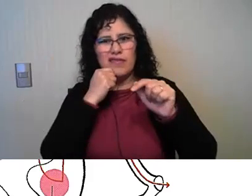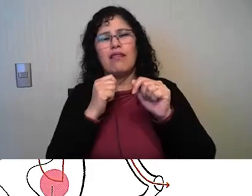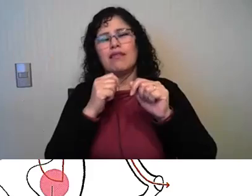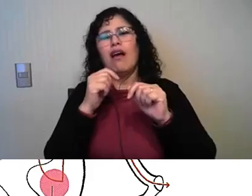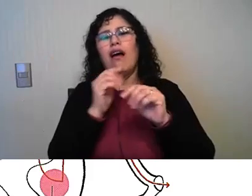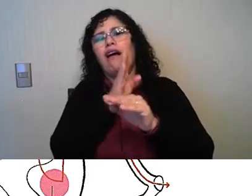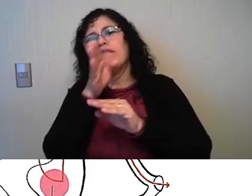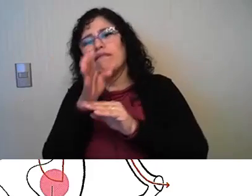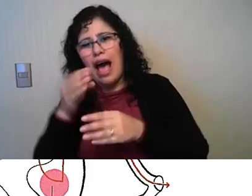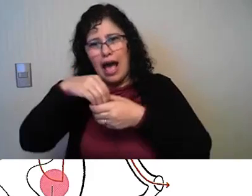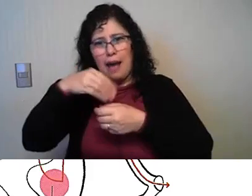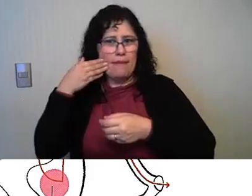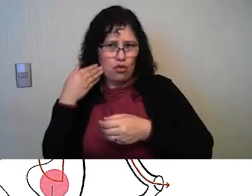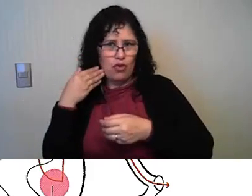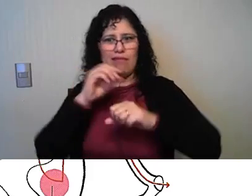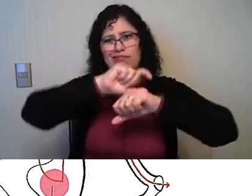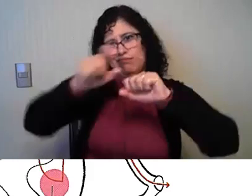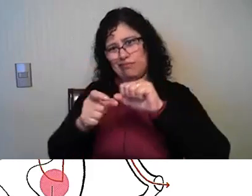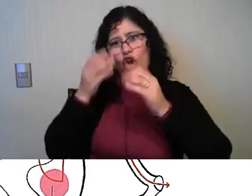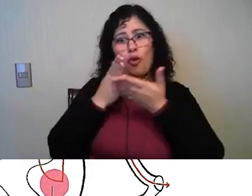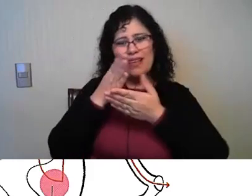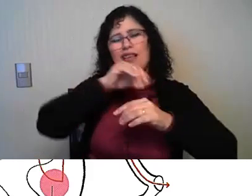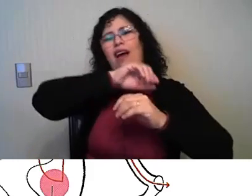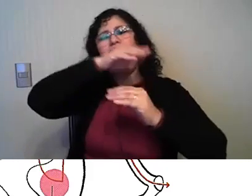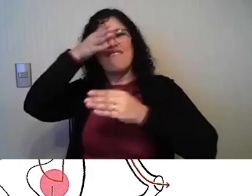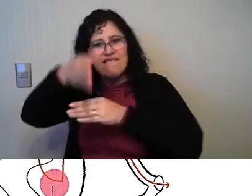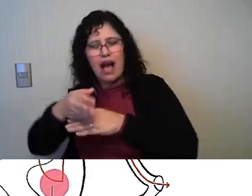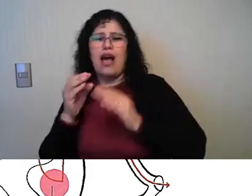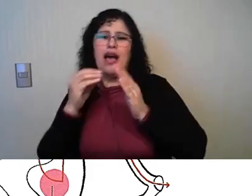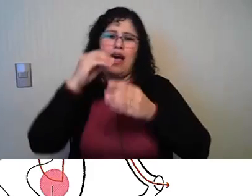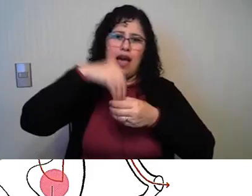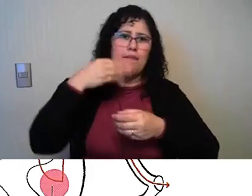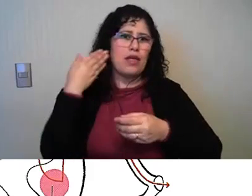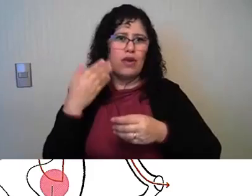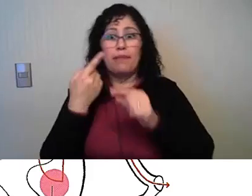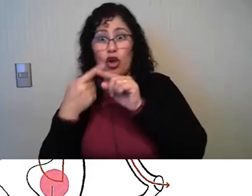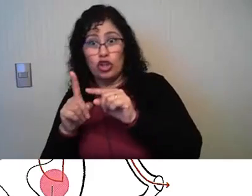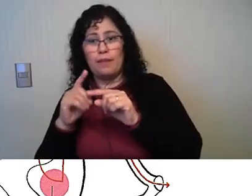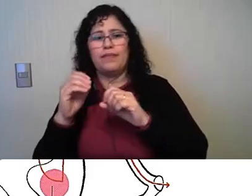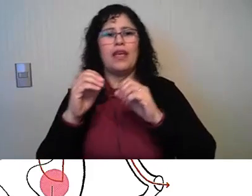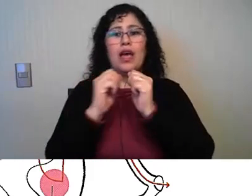los elementos que vemos acá, y córtico nuclear, de la corteza a los núcleos